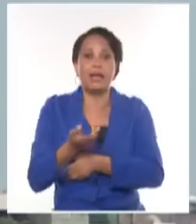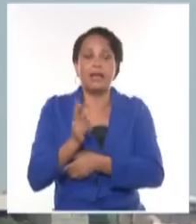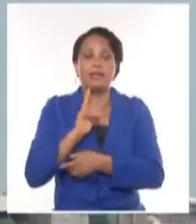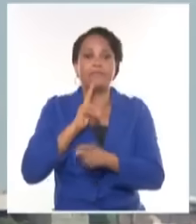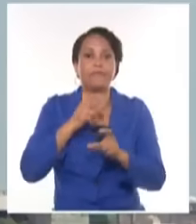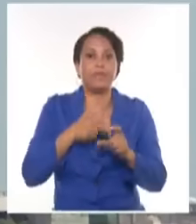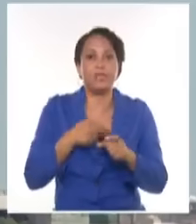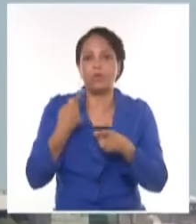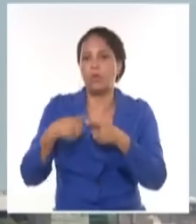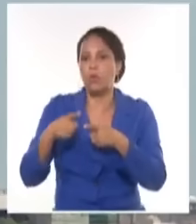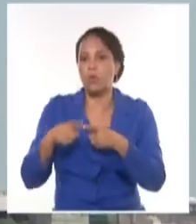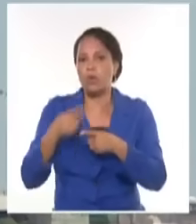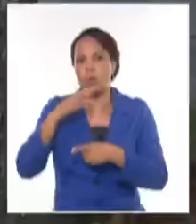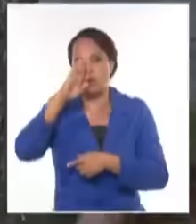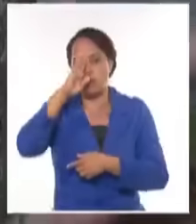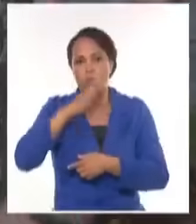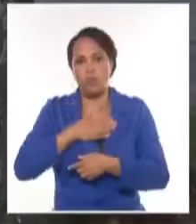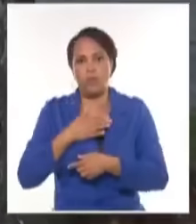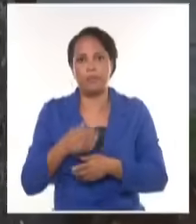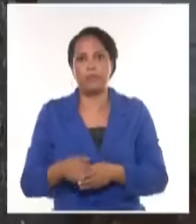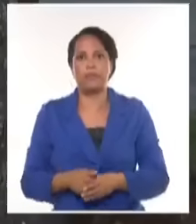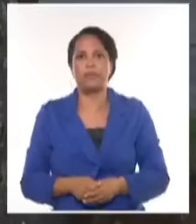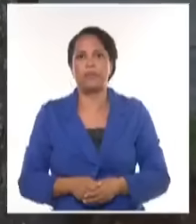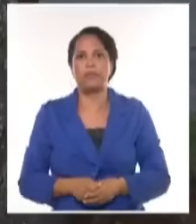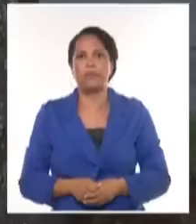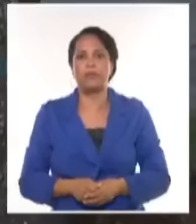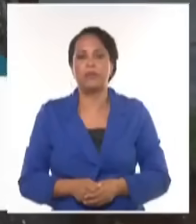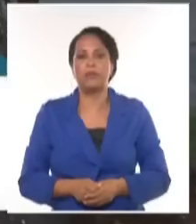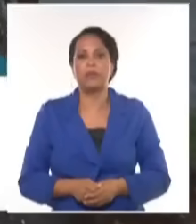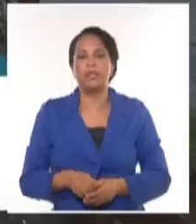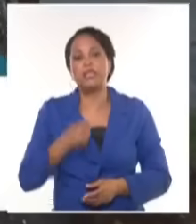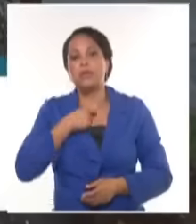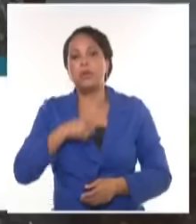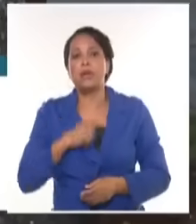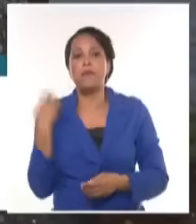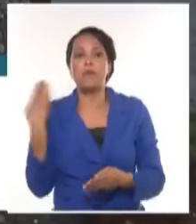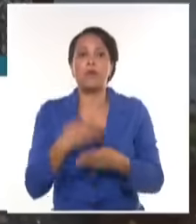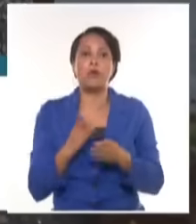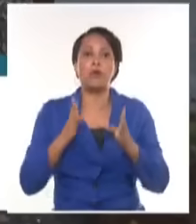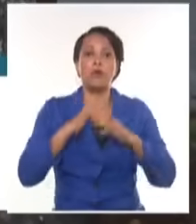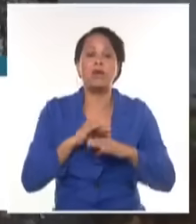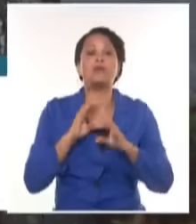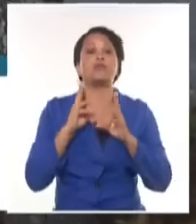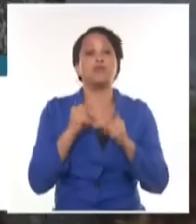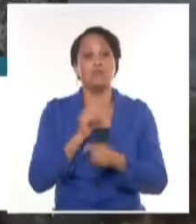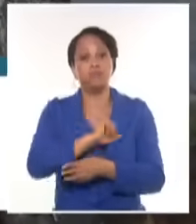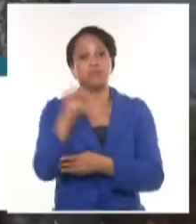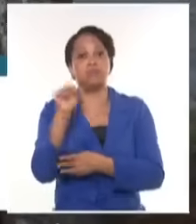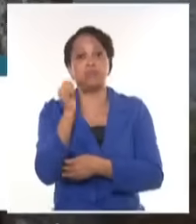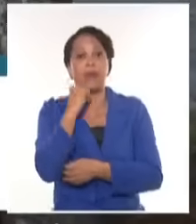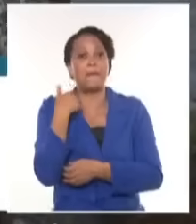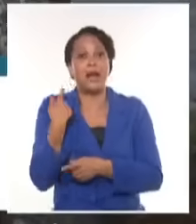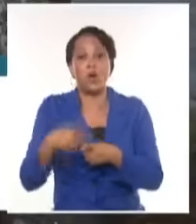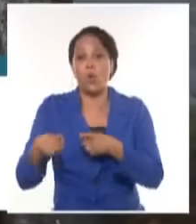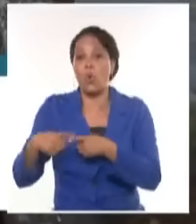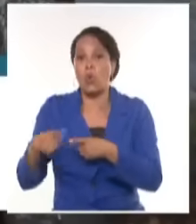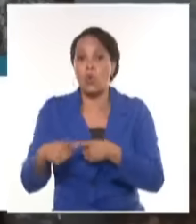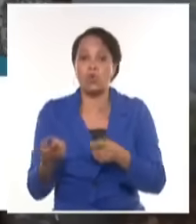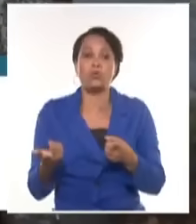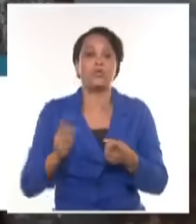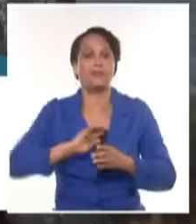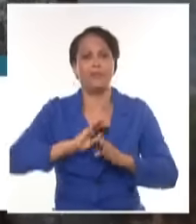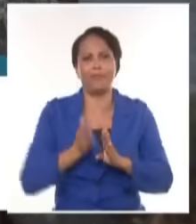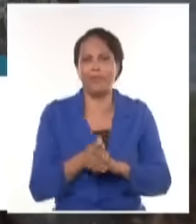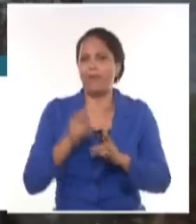hidrocarburos a puertos cubanos. ¿Cuánto más no lograríamos si no tuviéramos el injusto e indeseable bloqueo, todas las sanciones, la